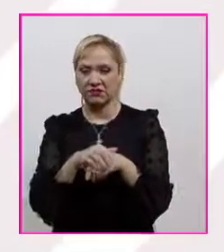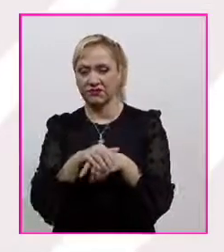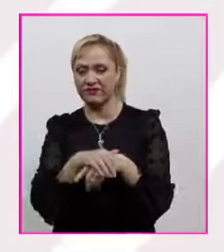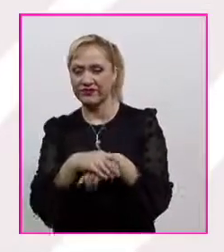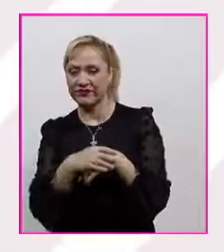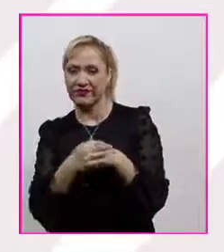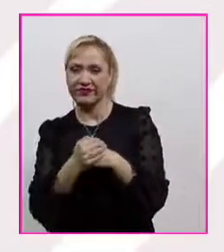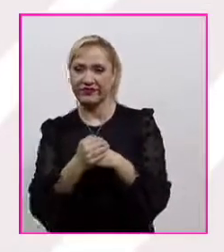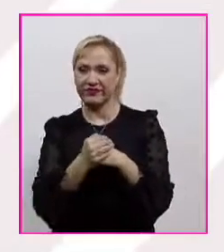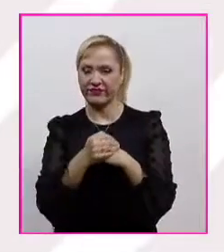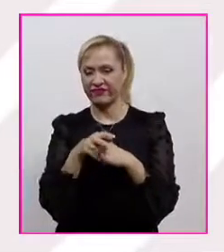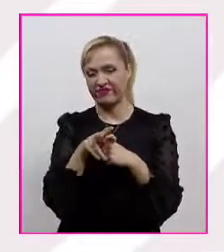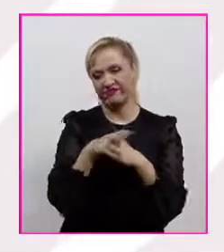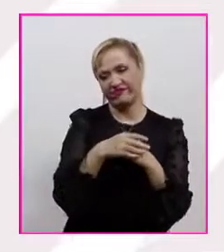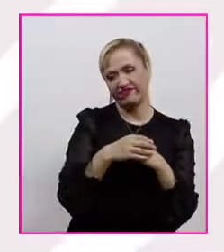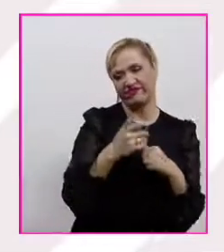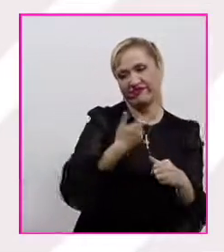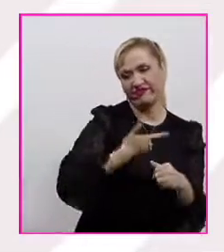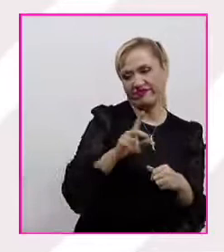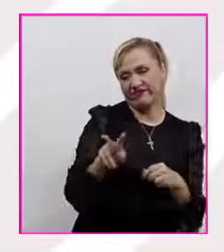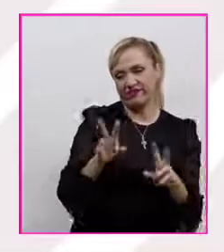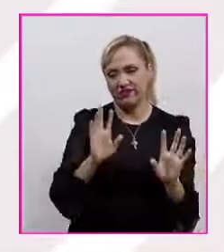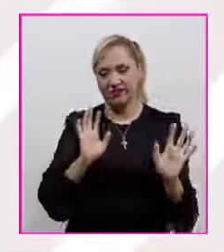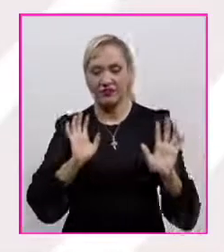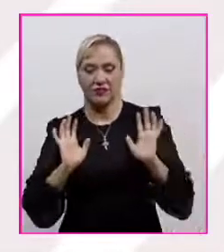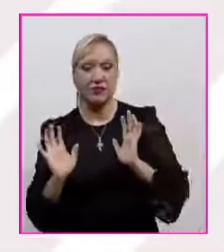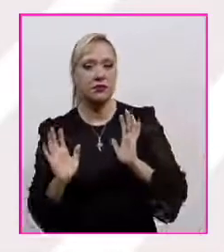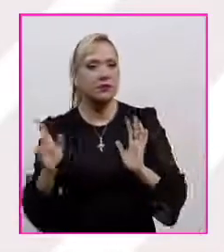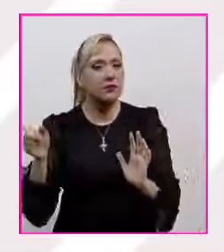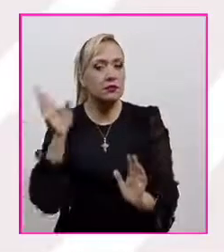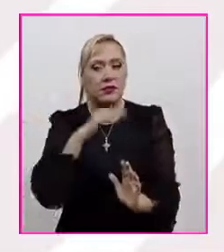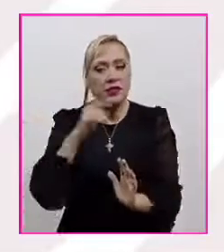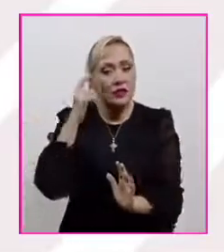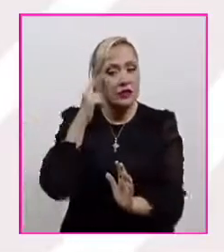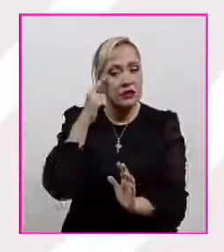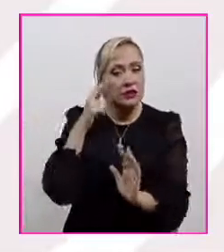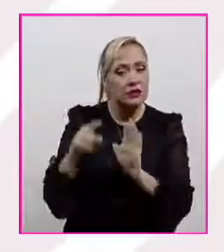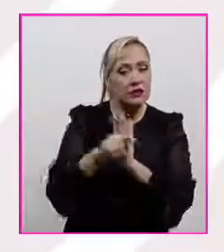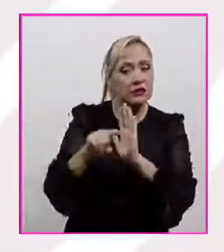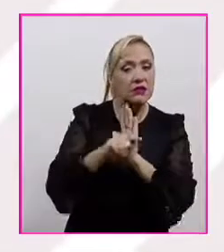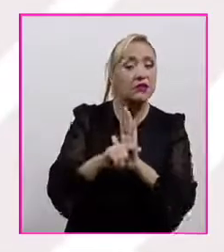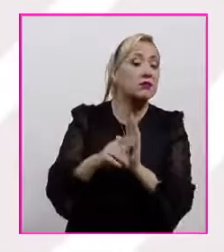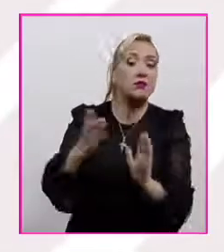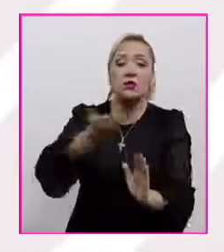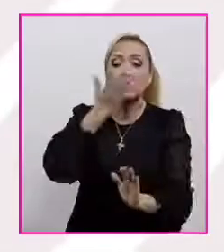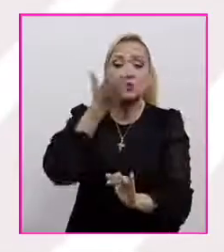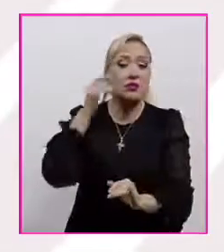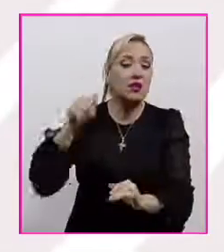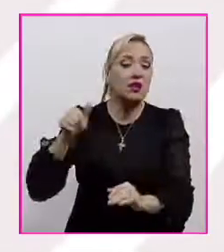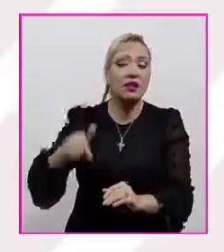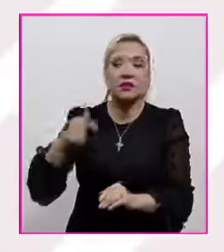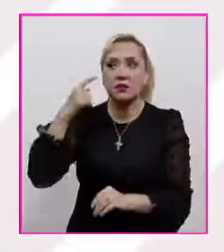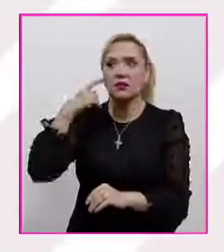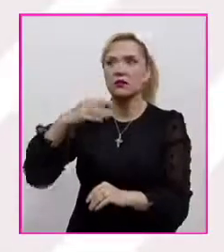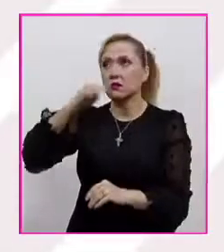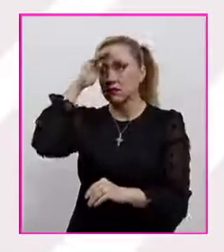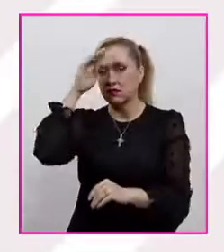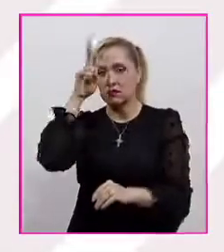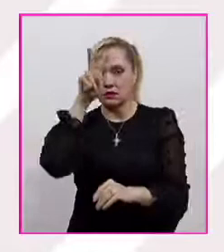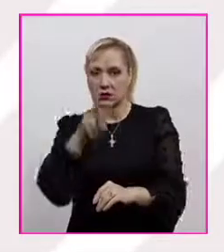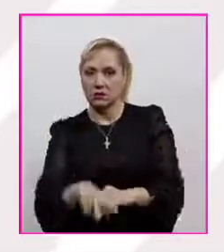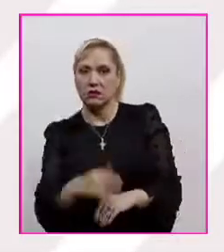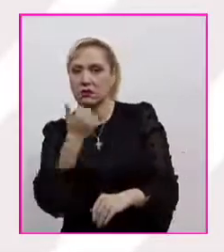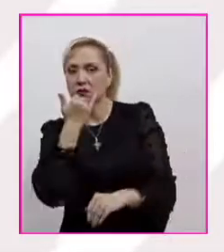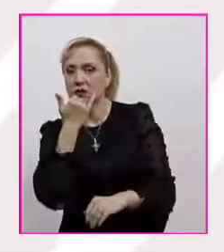sus estereotipos, también, obviamente, pues tienen todo un bagaje cultural que al momento de estar